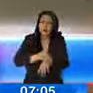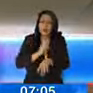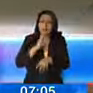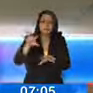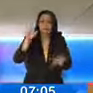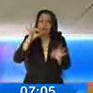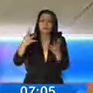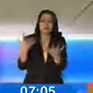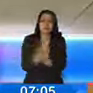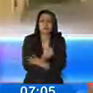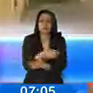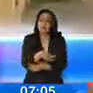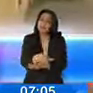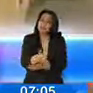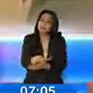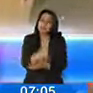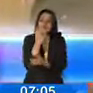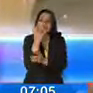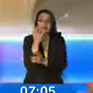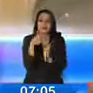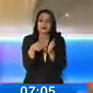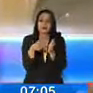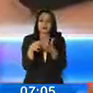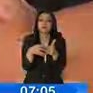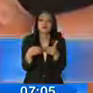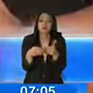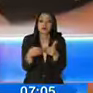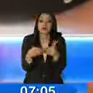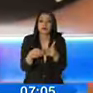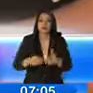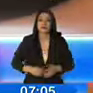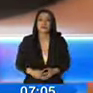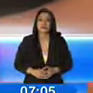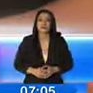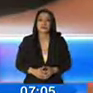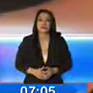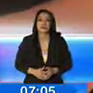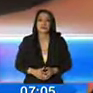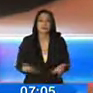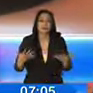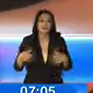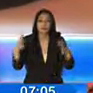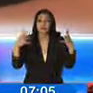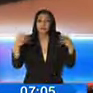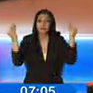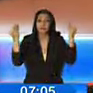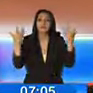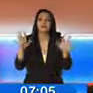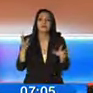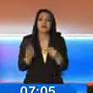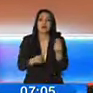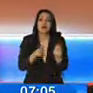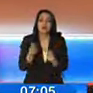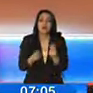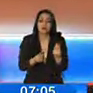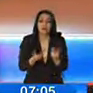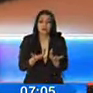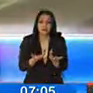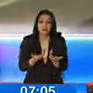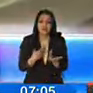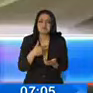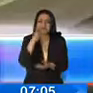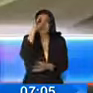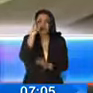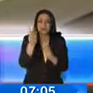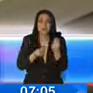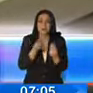monto sustraído ascendería a los $15,000. Nos hizo una foto ya cuando se fue. ¿Por qué? No lo sabemos, lo ignoramos.